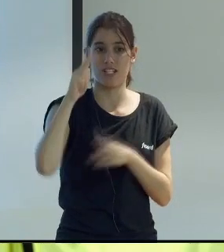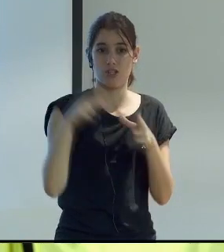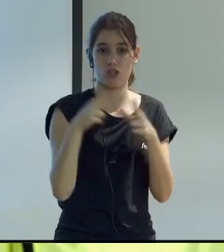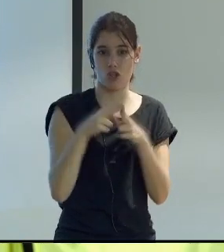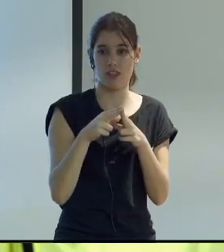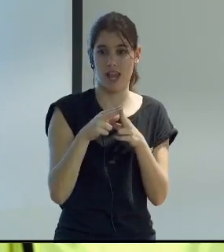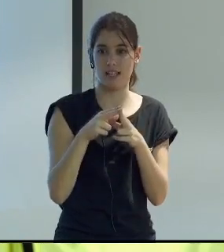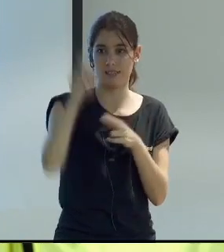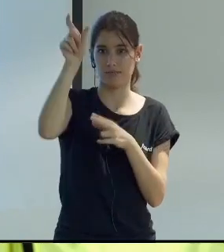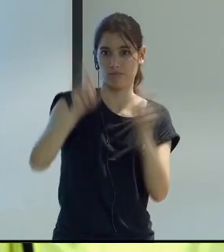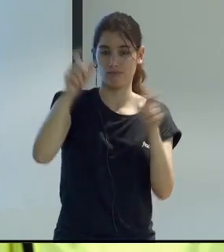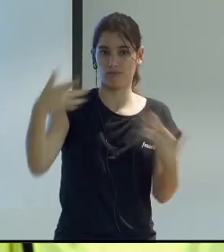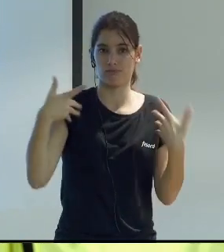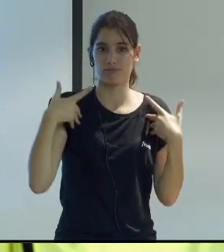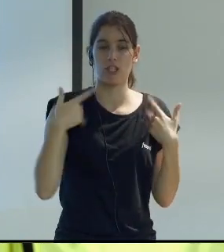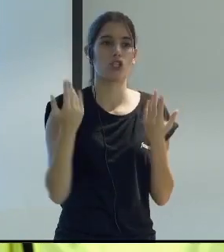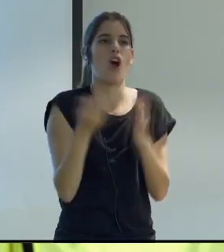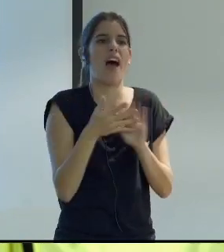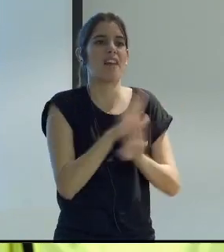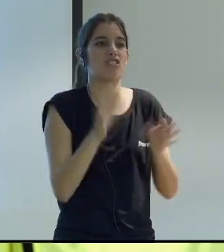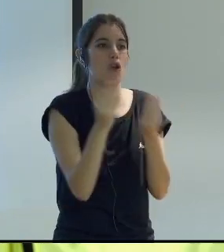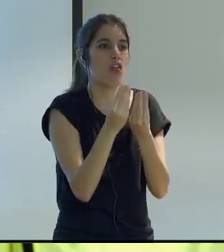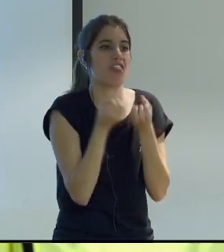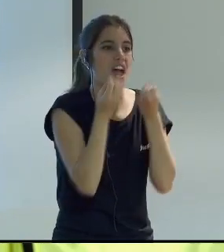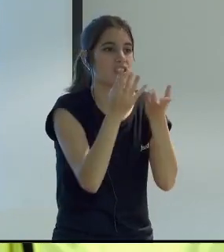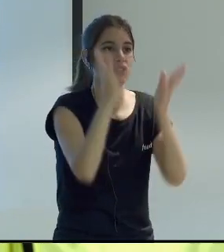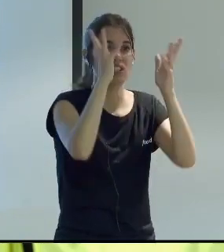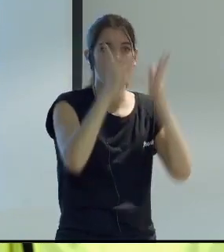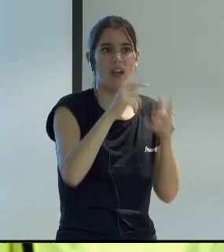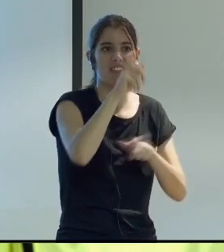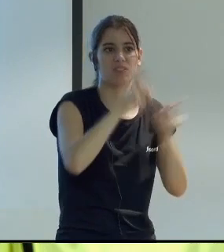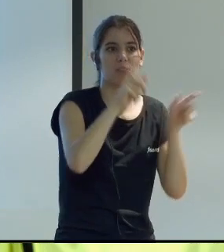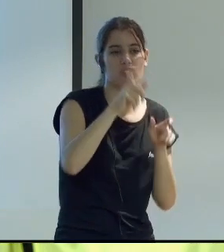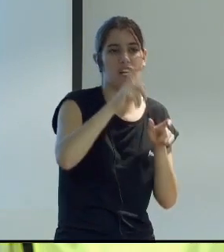hablar exclusivamente de datos y cuántas personas tienen